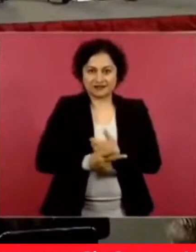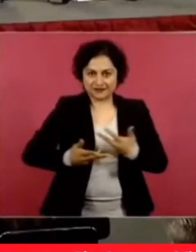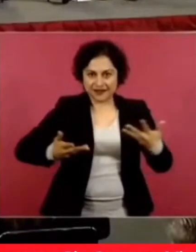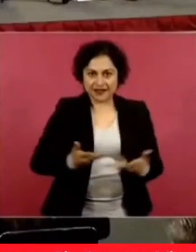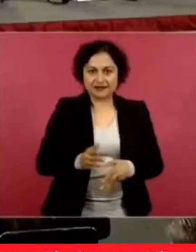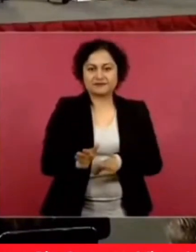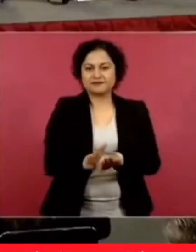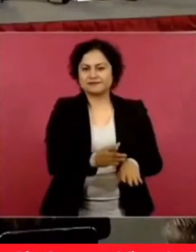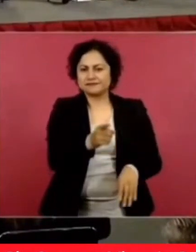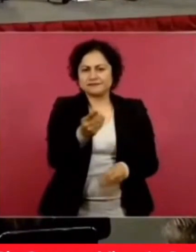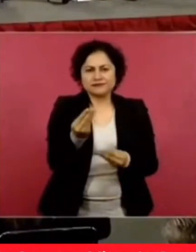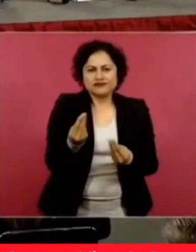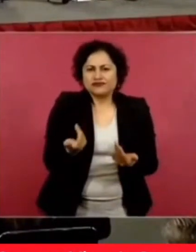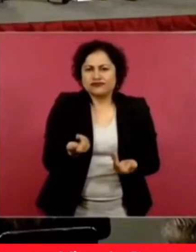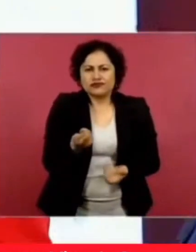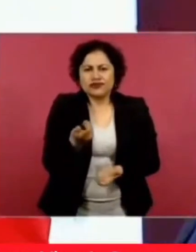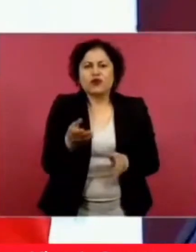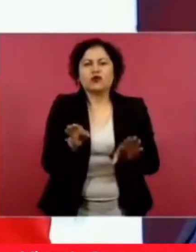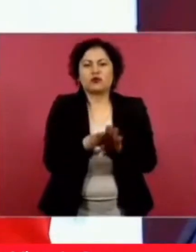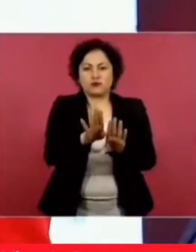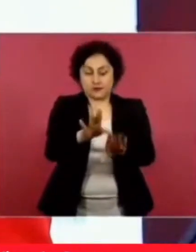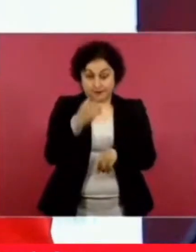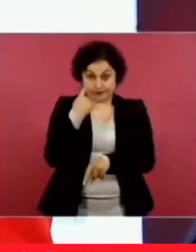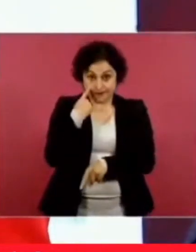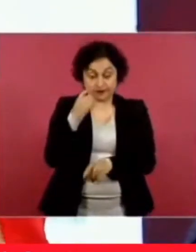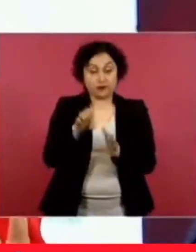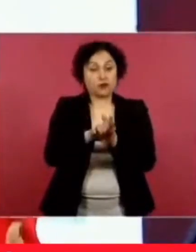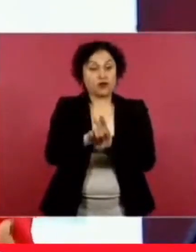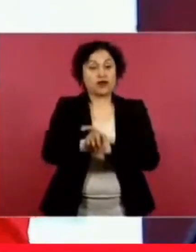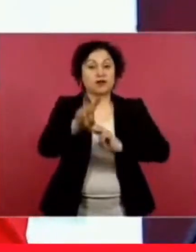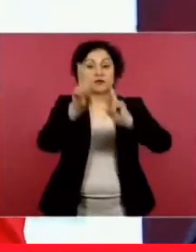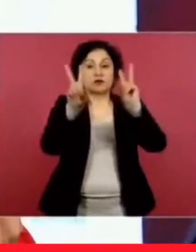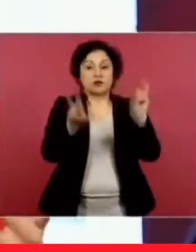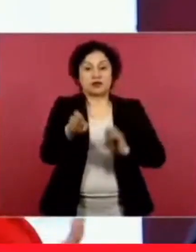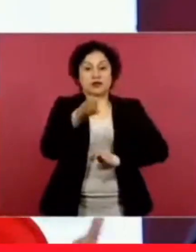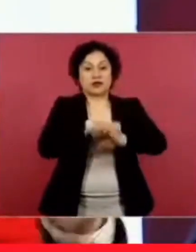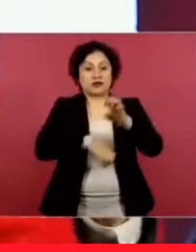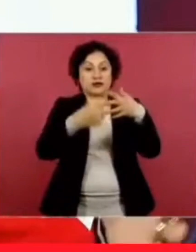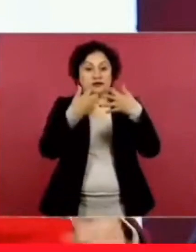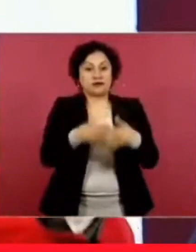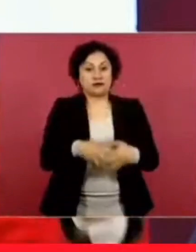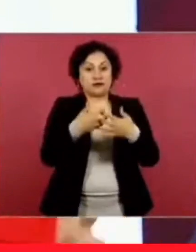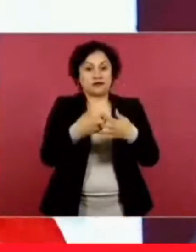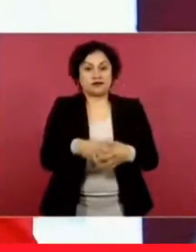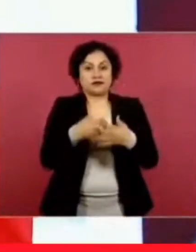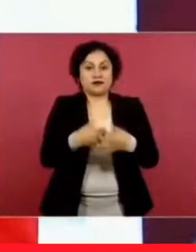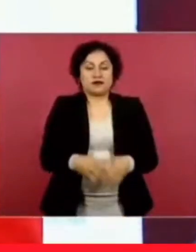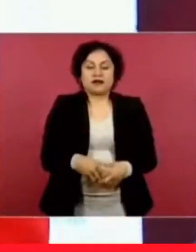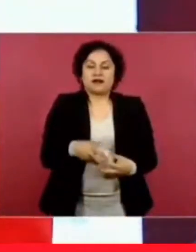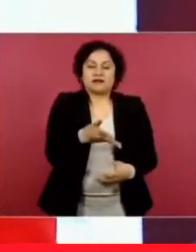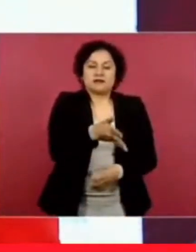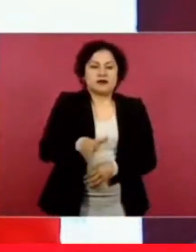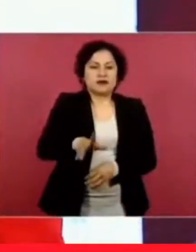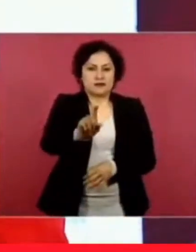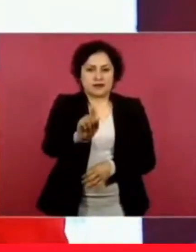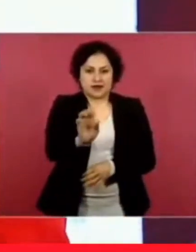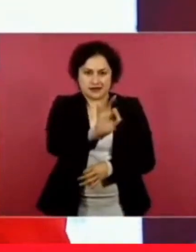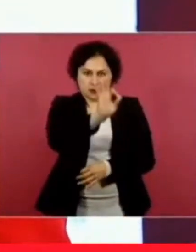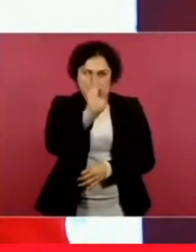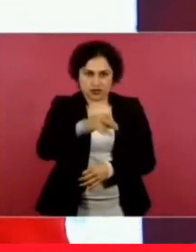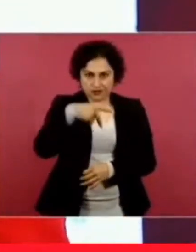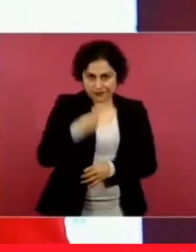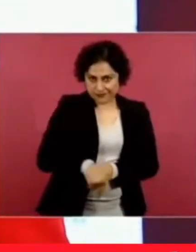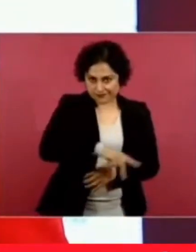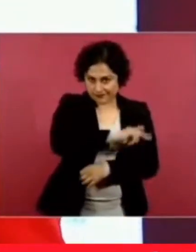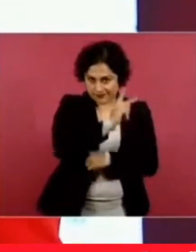ejemplo la industria de la manufactura en méxico tiene más o menos el 20 por ciento de contenido nacional de proveedores nacionales en